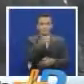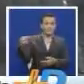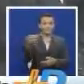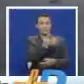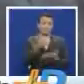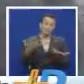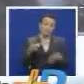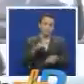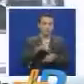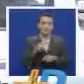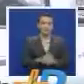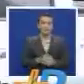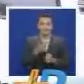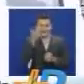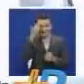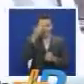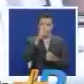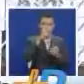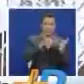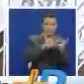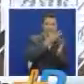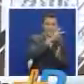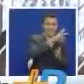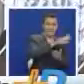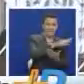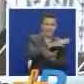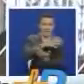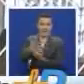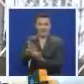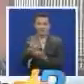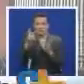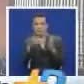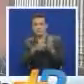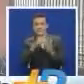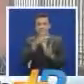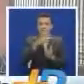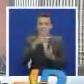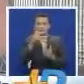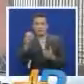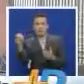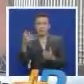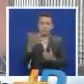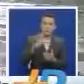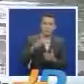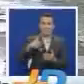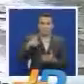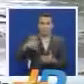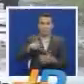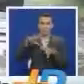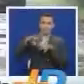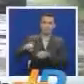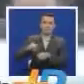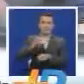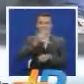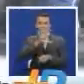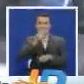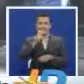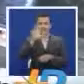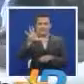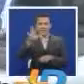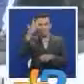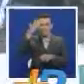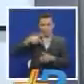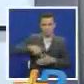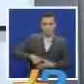autoridades, en lo que va corrido del año son 2.336 los menores capturados, 75 menores por homicidio y 575 por porte